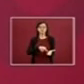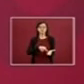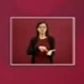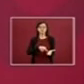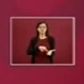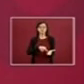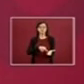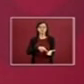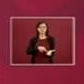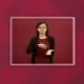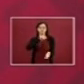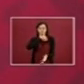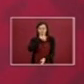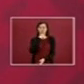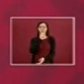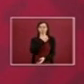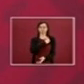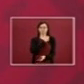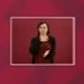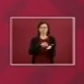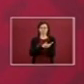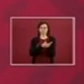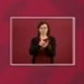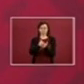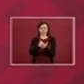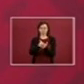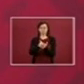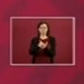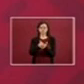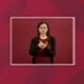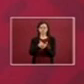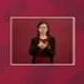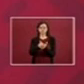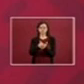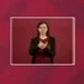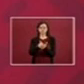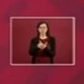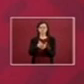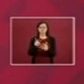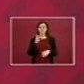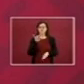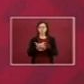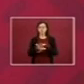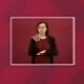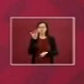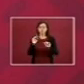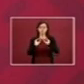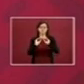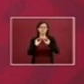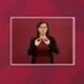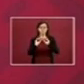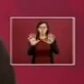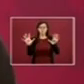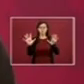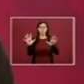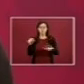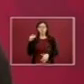a la salud. Bueno, pues es lo que está sucediendo en este momento en el Palacio Nacional. Vamos a ir a una pausa comercial